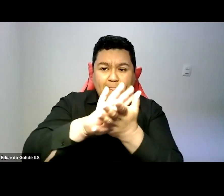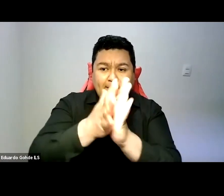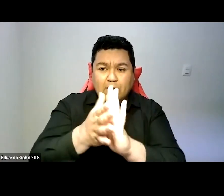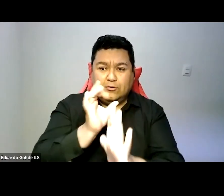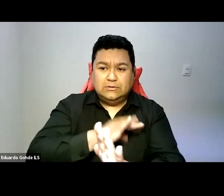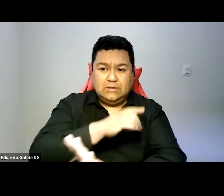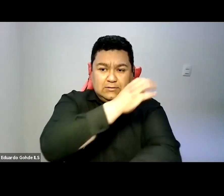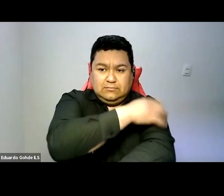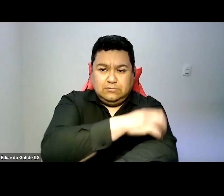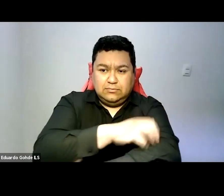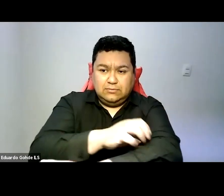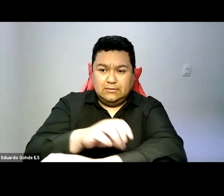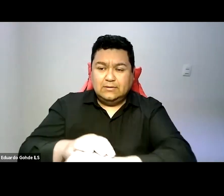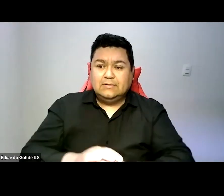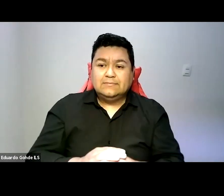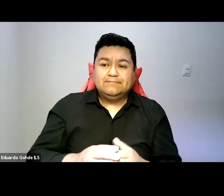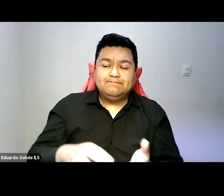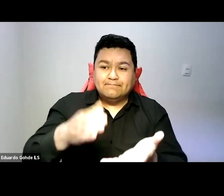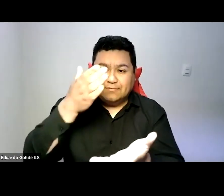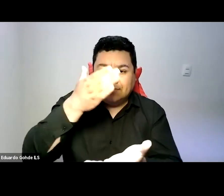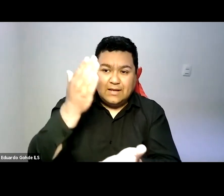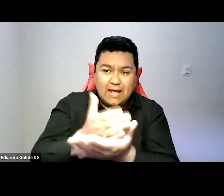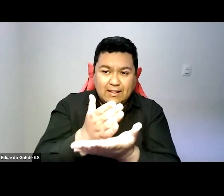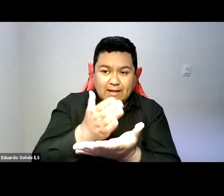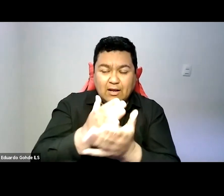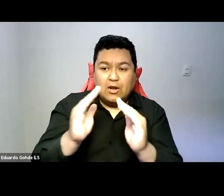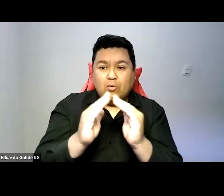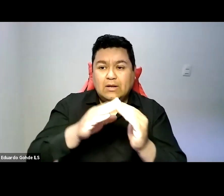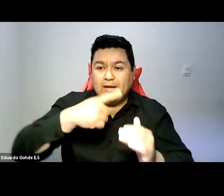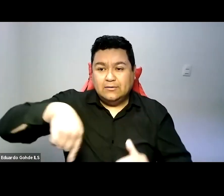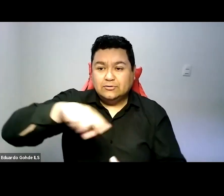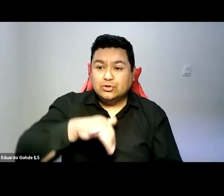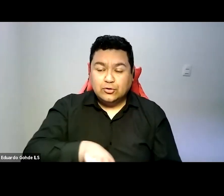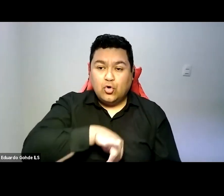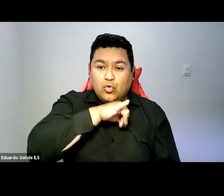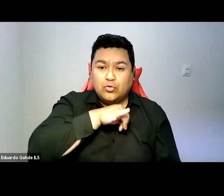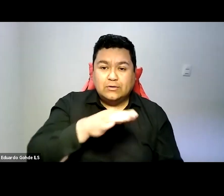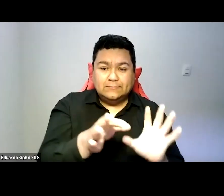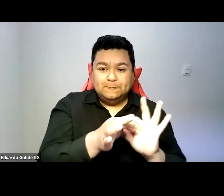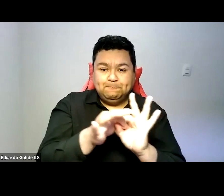las escuelas, y por lo tanto eso es algo que debe seguir enorgullecernos, seguir